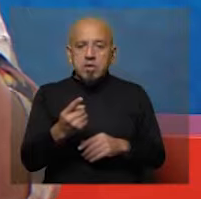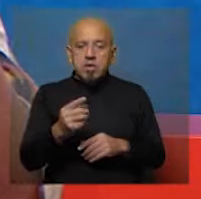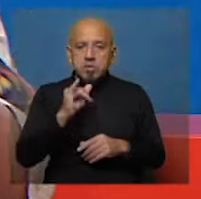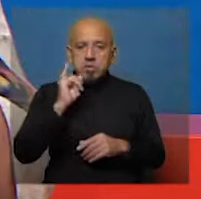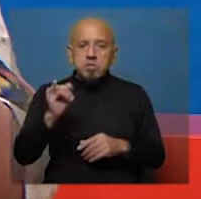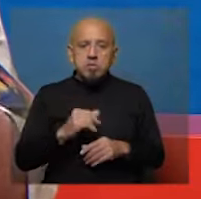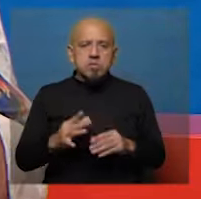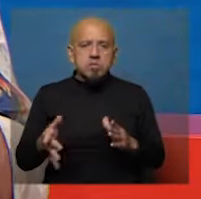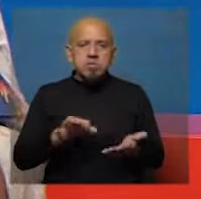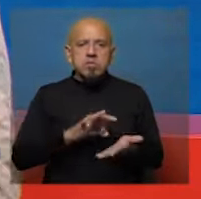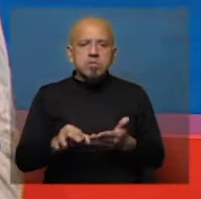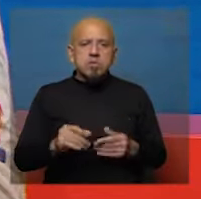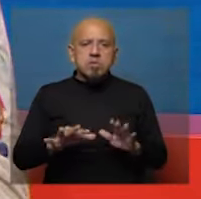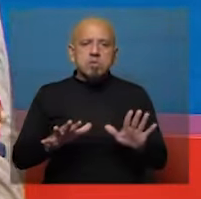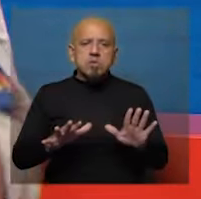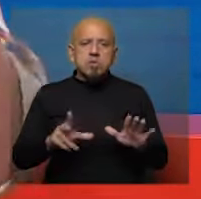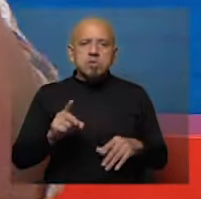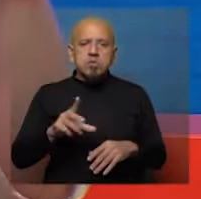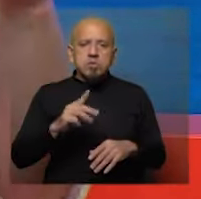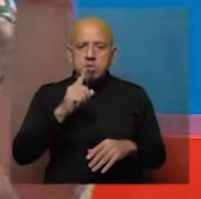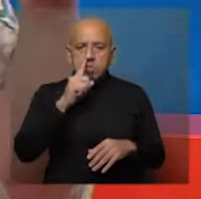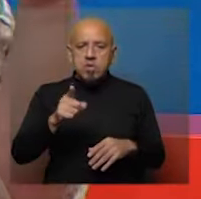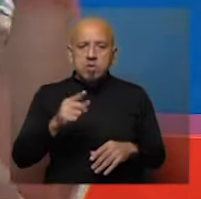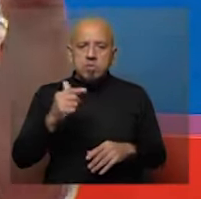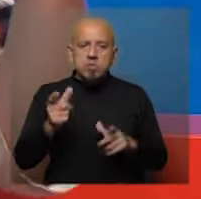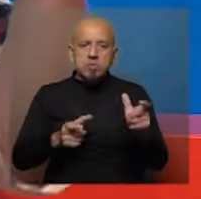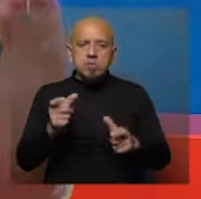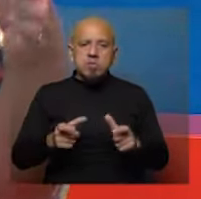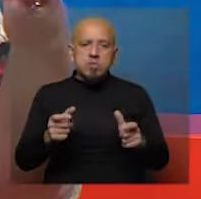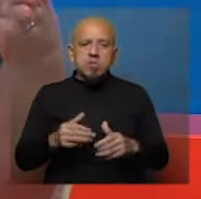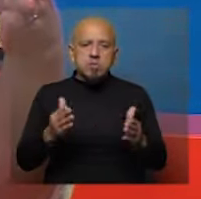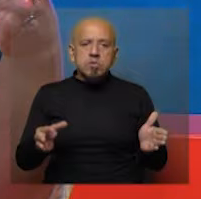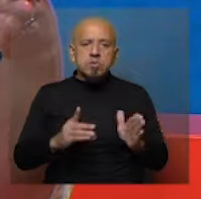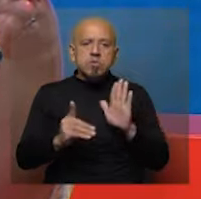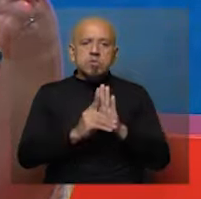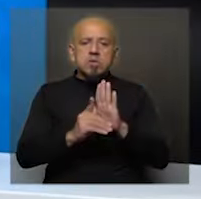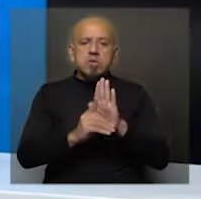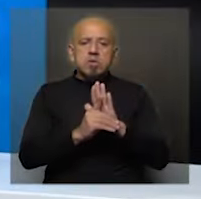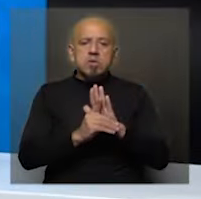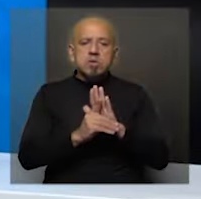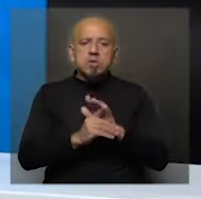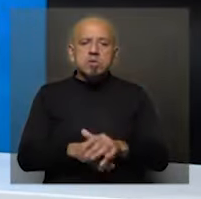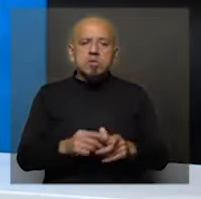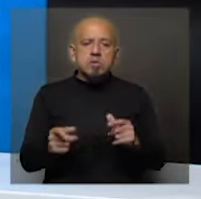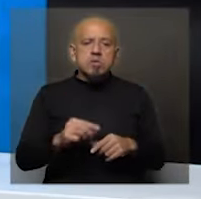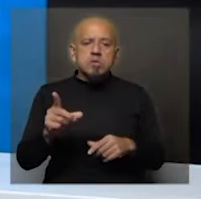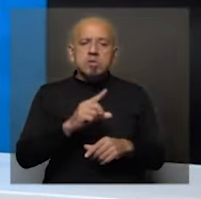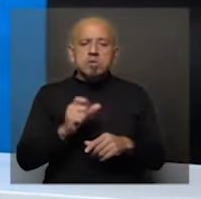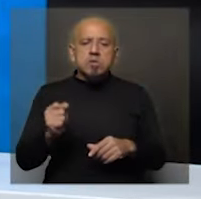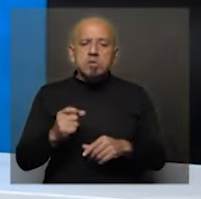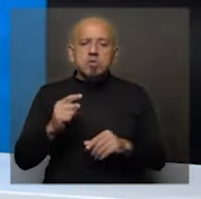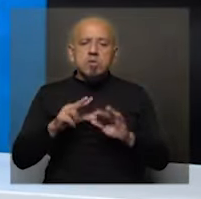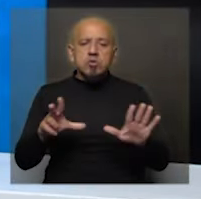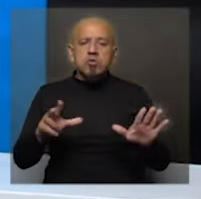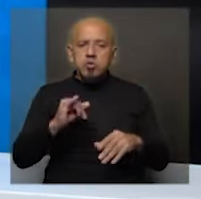atienden más o menos 10 12000 personas Eso esto que estoy dando son datos si estamos hablando casi 118 denuncias por día